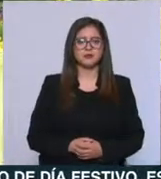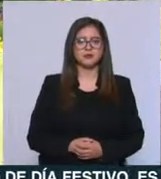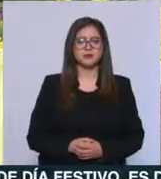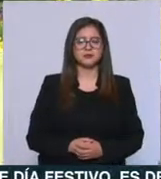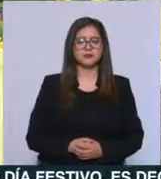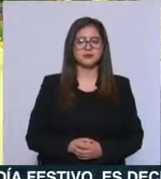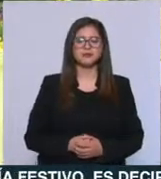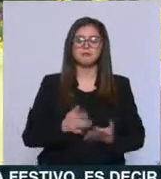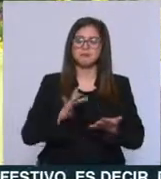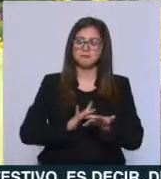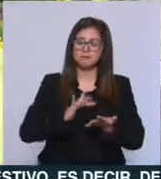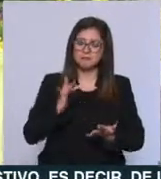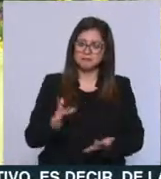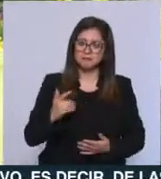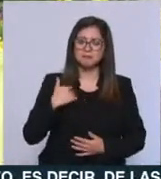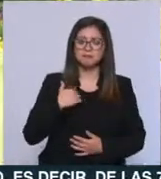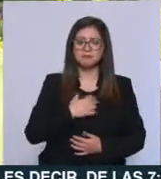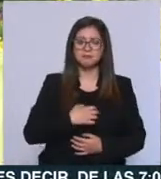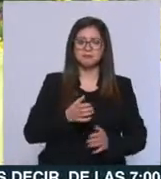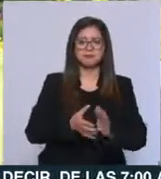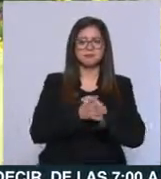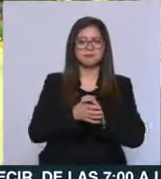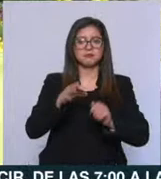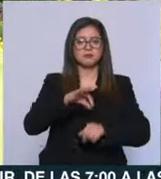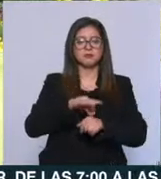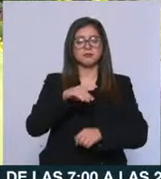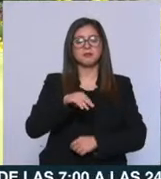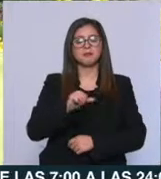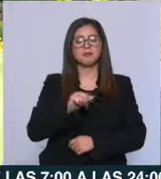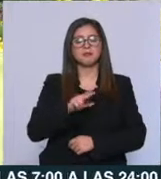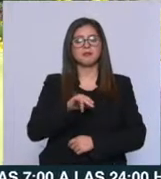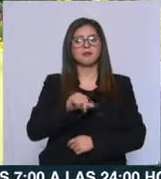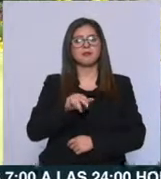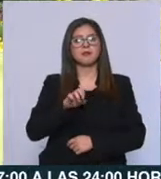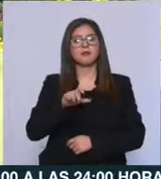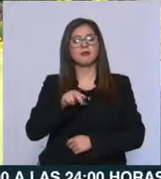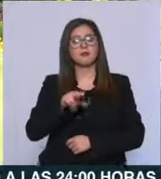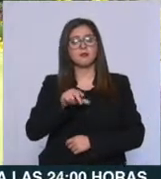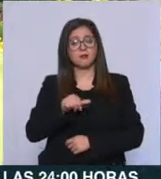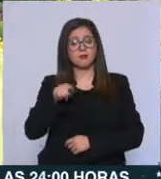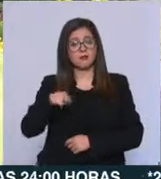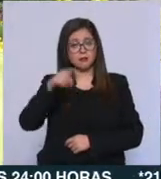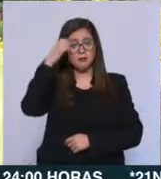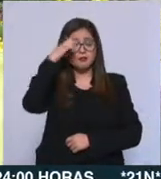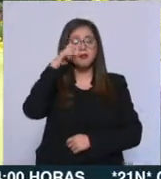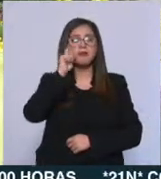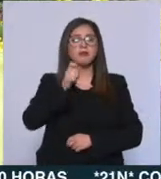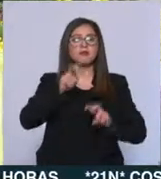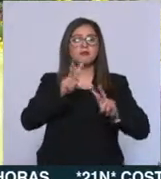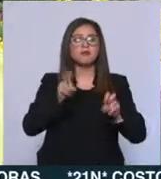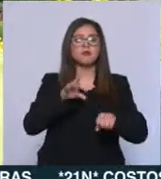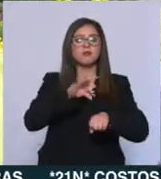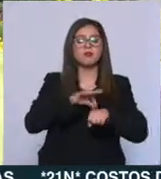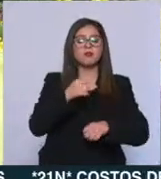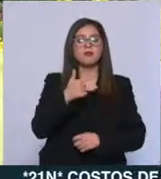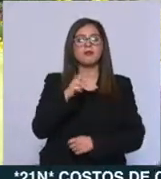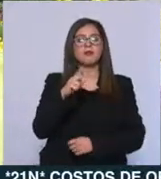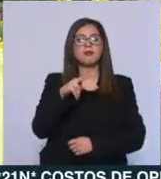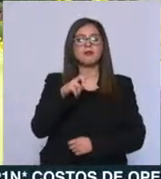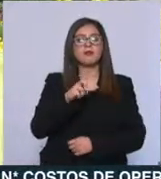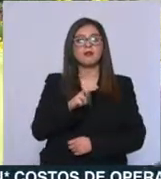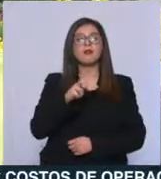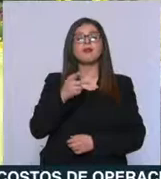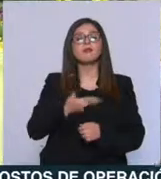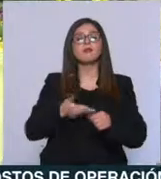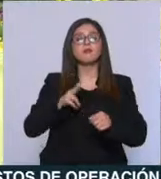Gracias, para mí es un placer poder saludar a la doctora María Elena Sañudo. Ella es especialista en diabetes y es gerente médico al interior de